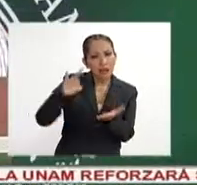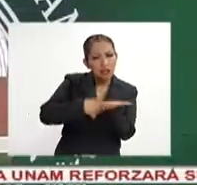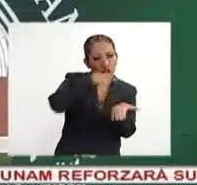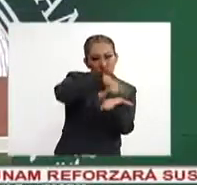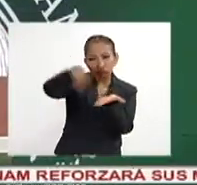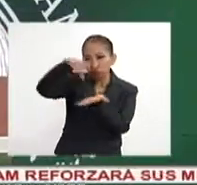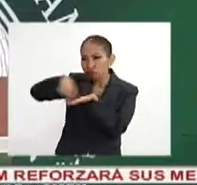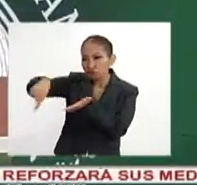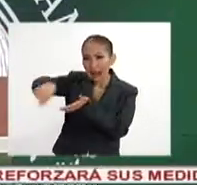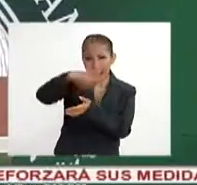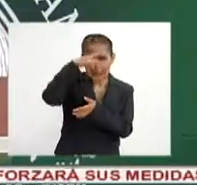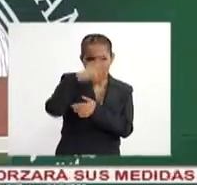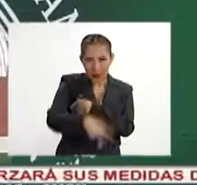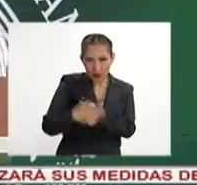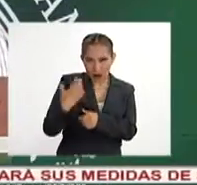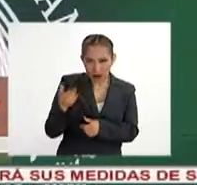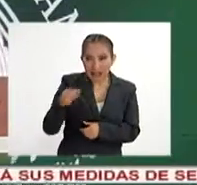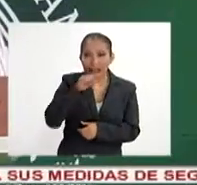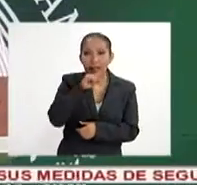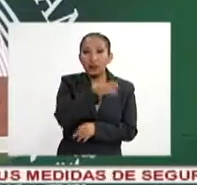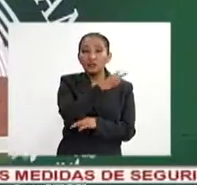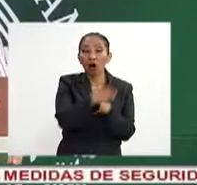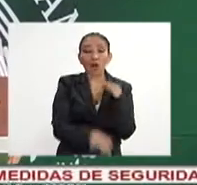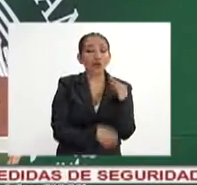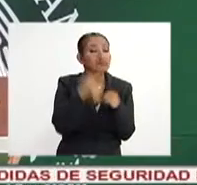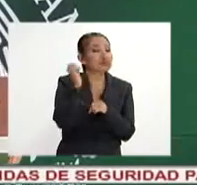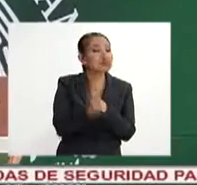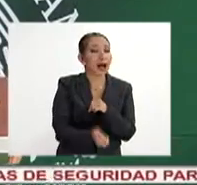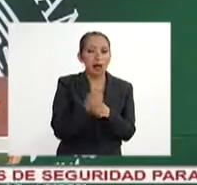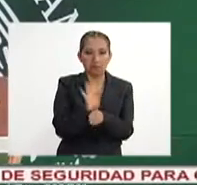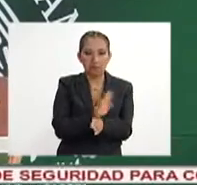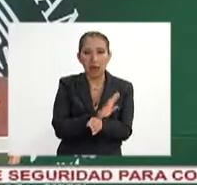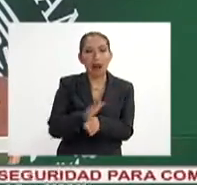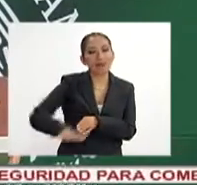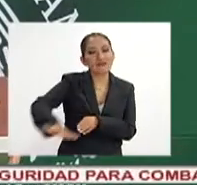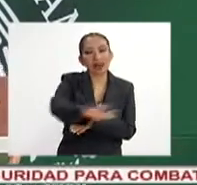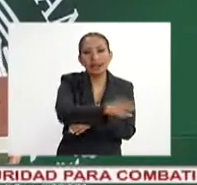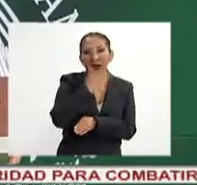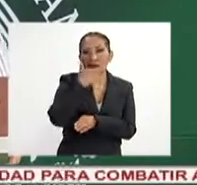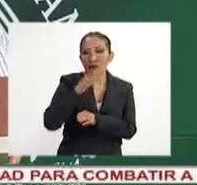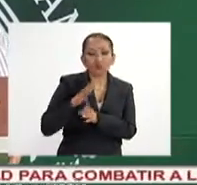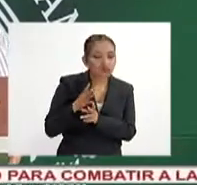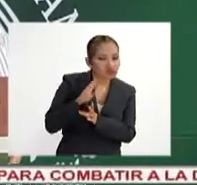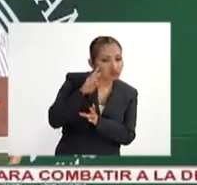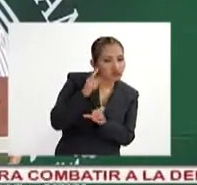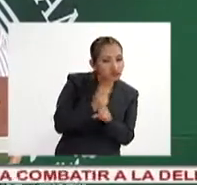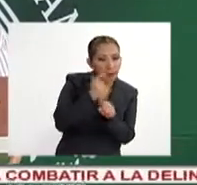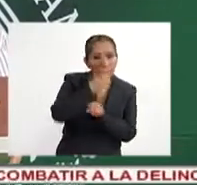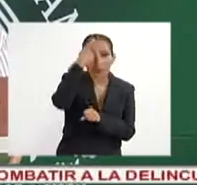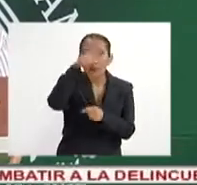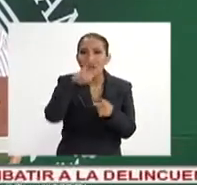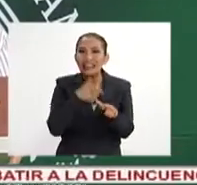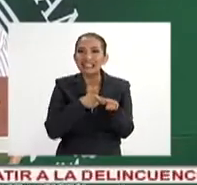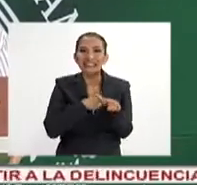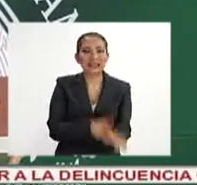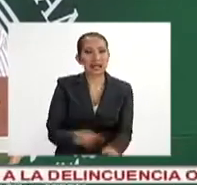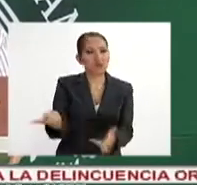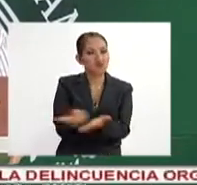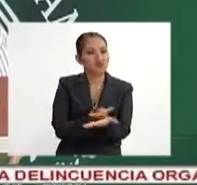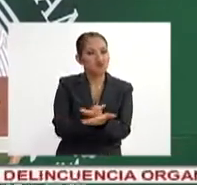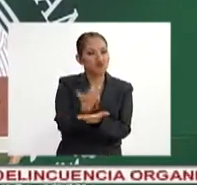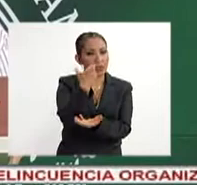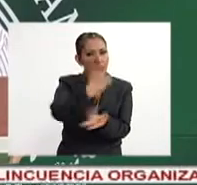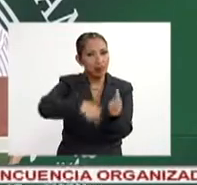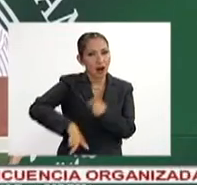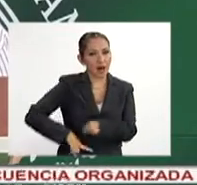interno en nuestro país y que todo ello, repito, favorece a tener condiciones para mantener finanzas